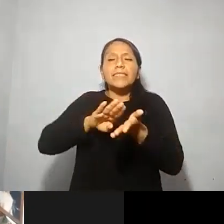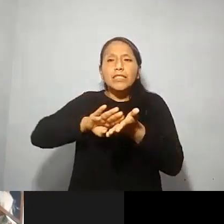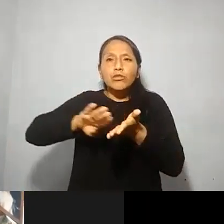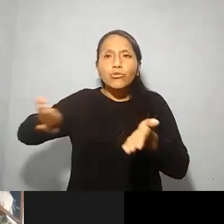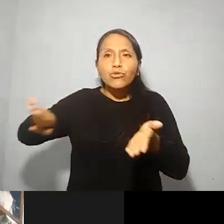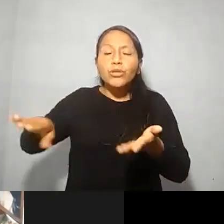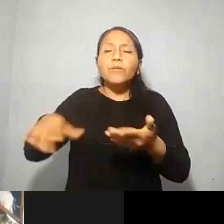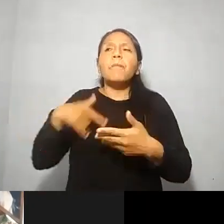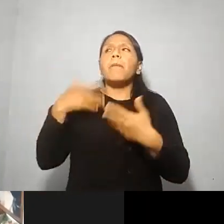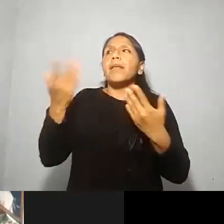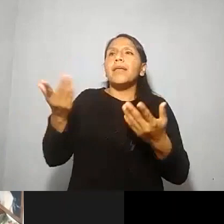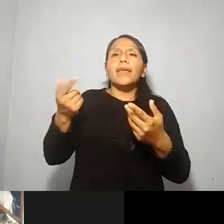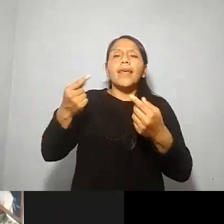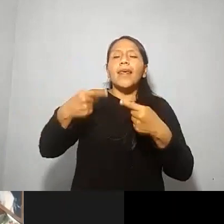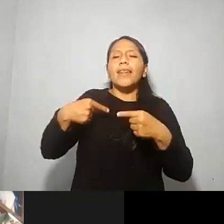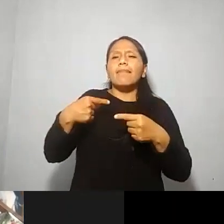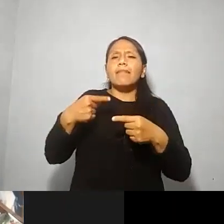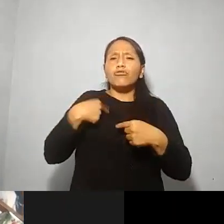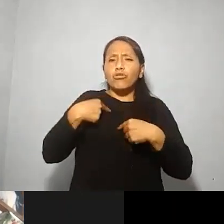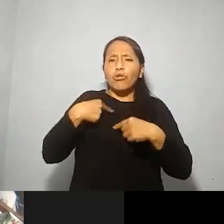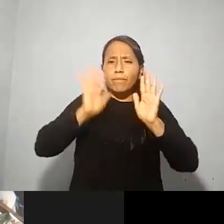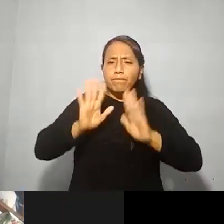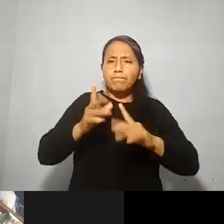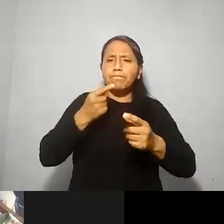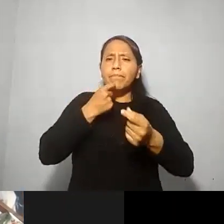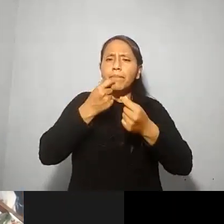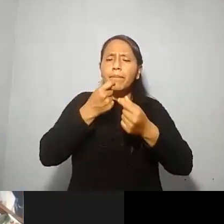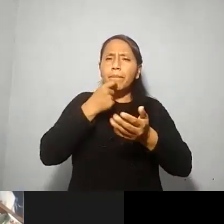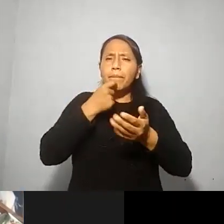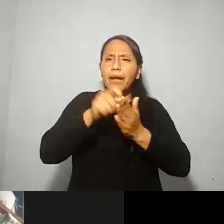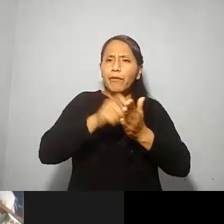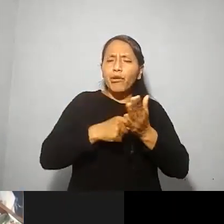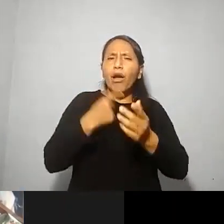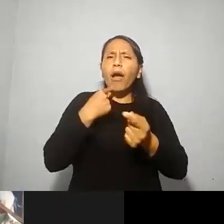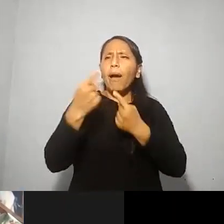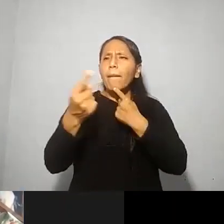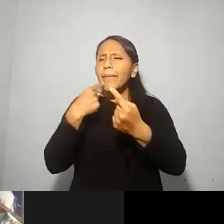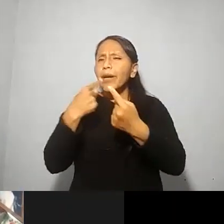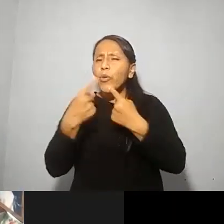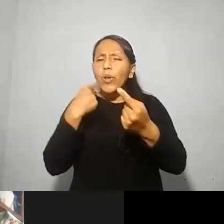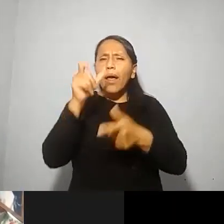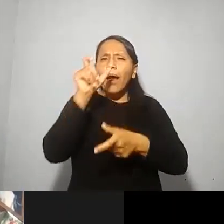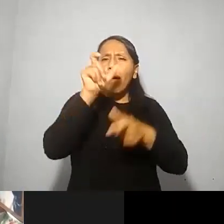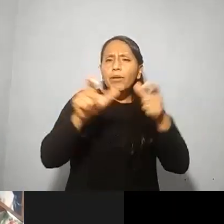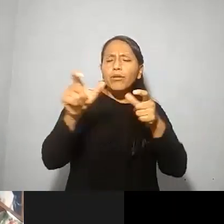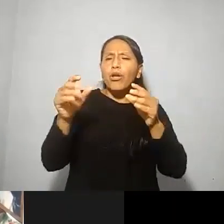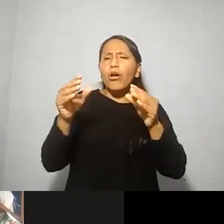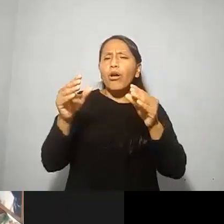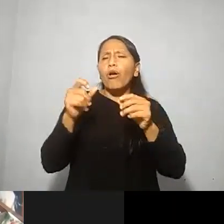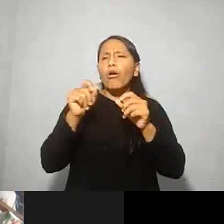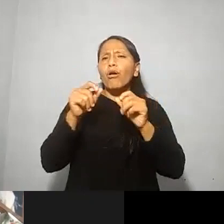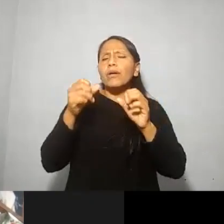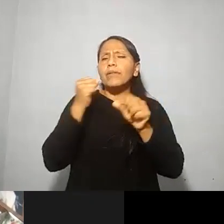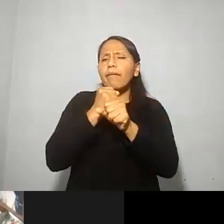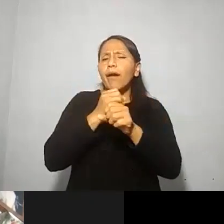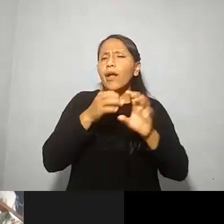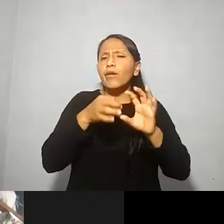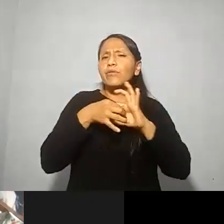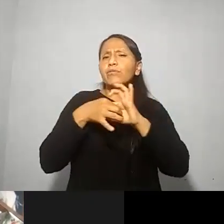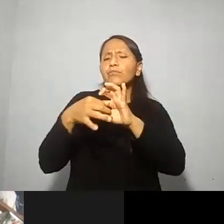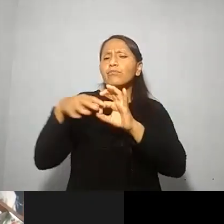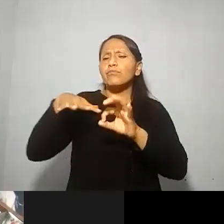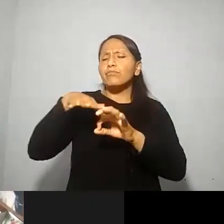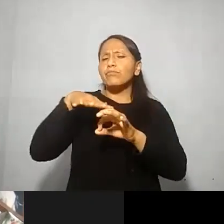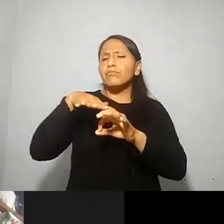en varios cuestionarios que hice hacia personas que trabajaron con población